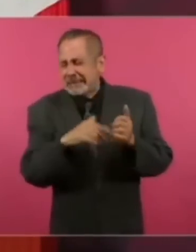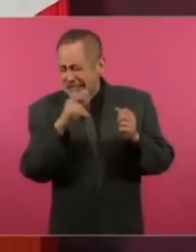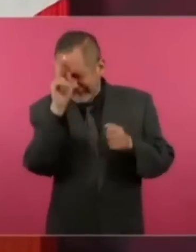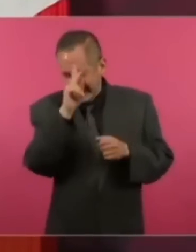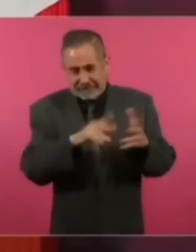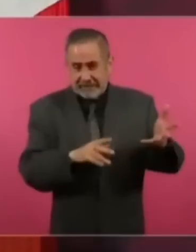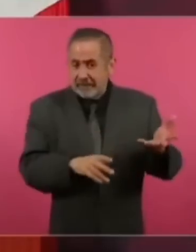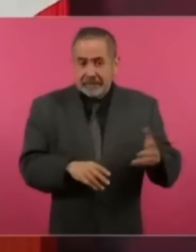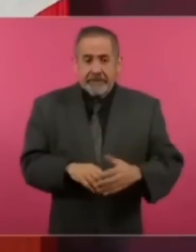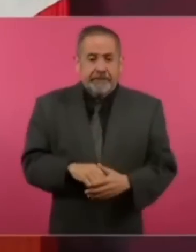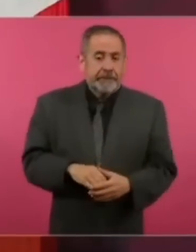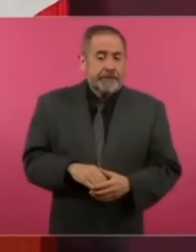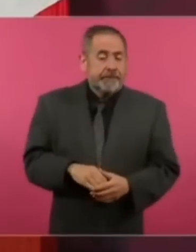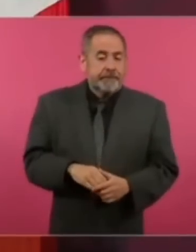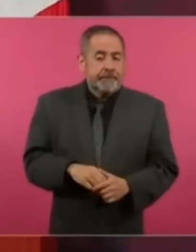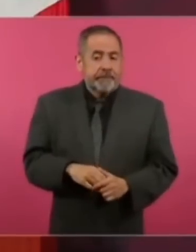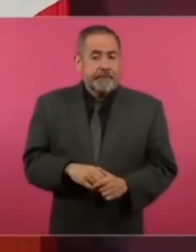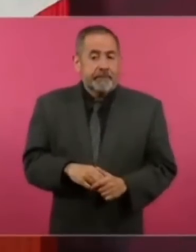Eran los